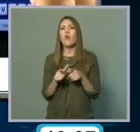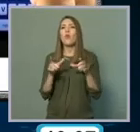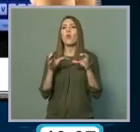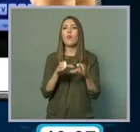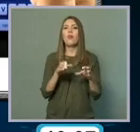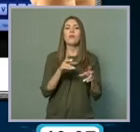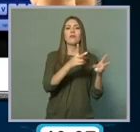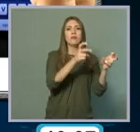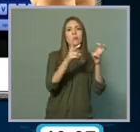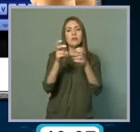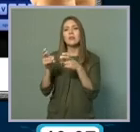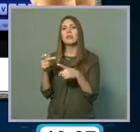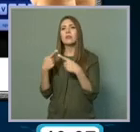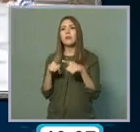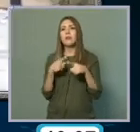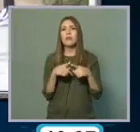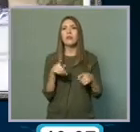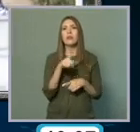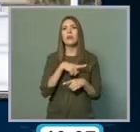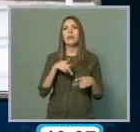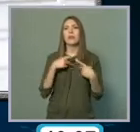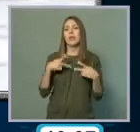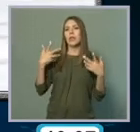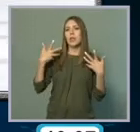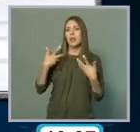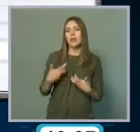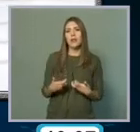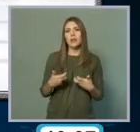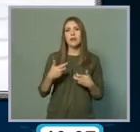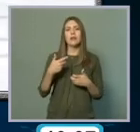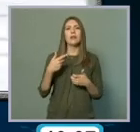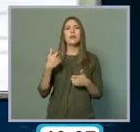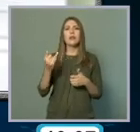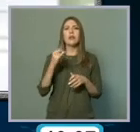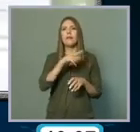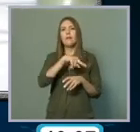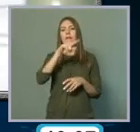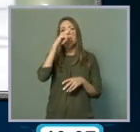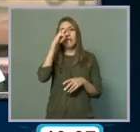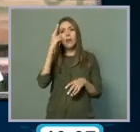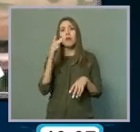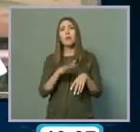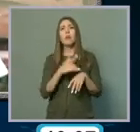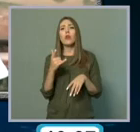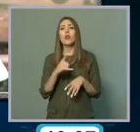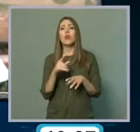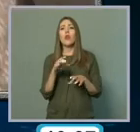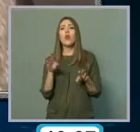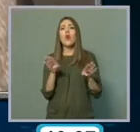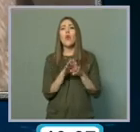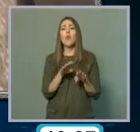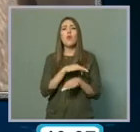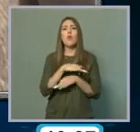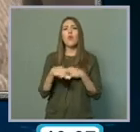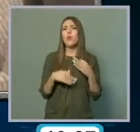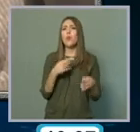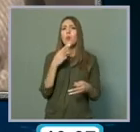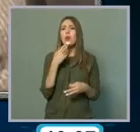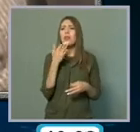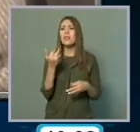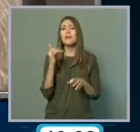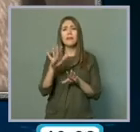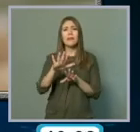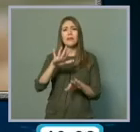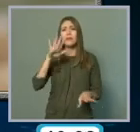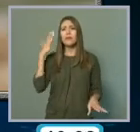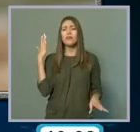lo curioso, o lo que lo hace muy relevante y por lo que además es fácil que podamos caer, es porque como todos lo utilizamos y tiene una velocidad